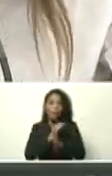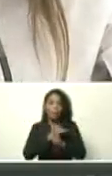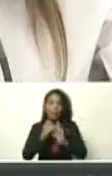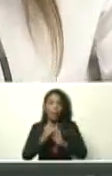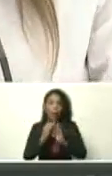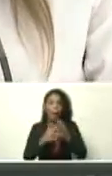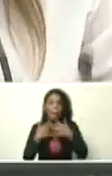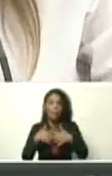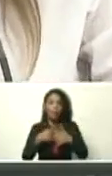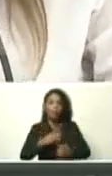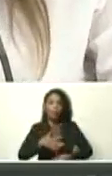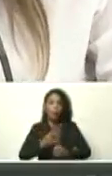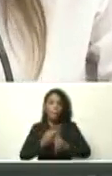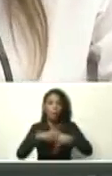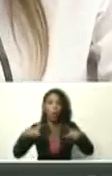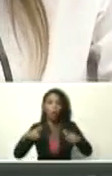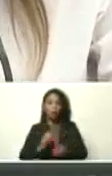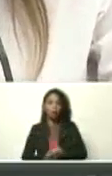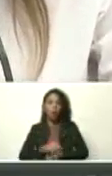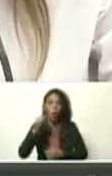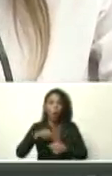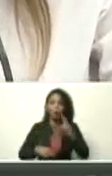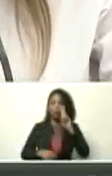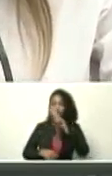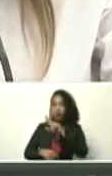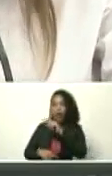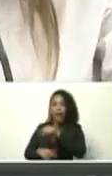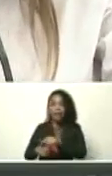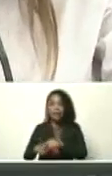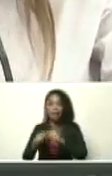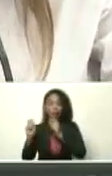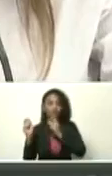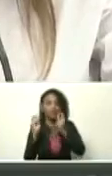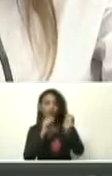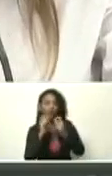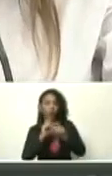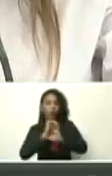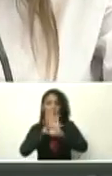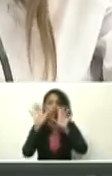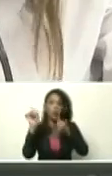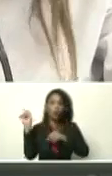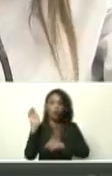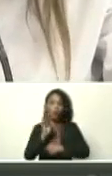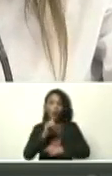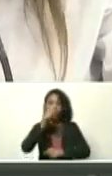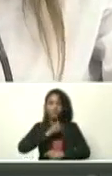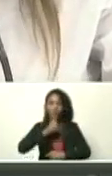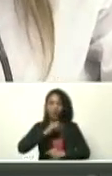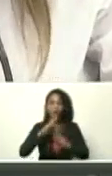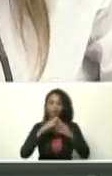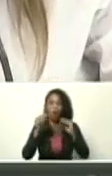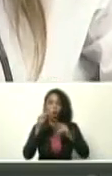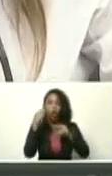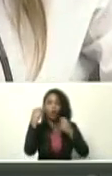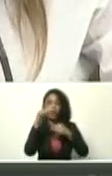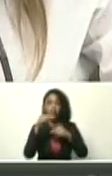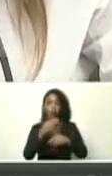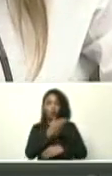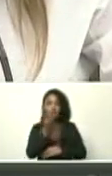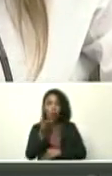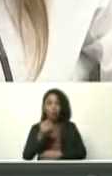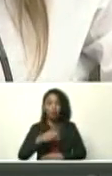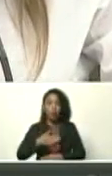crecer. Entonces, hoy vemos en ese diálogo franco que se viene sosteniendo a todos los niveles y que usted